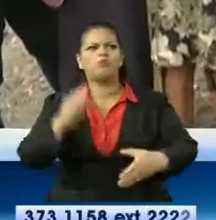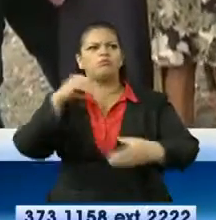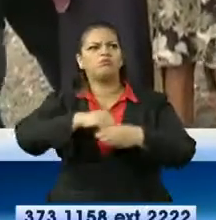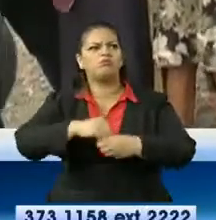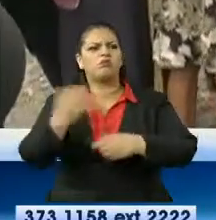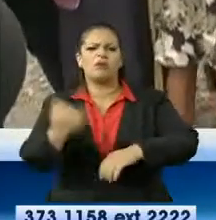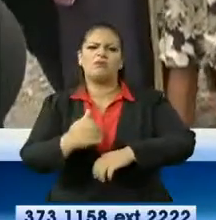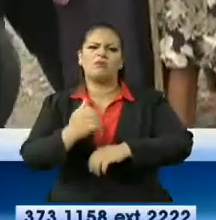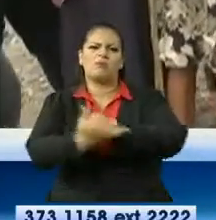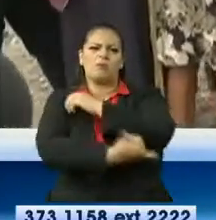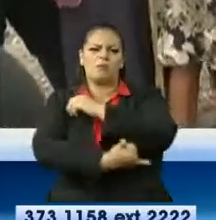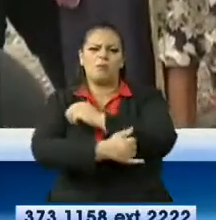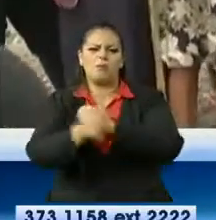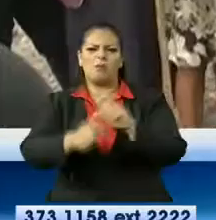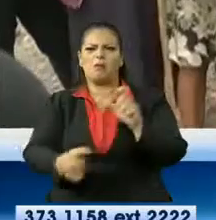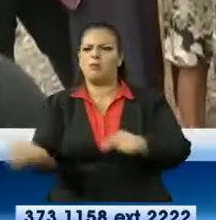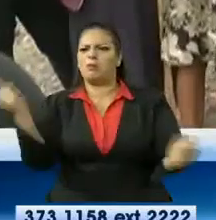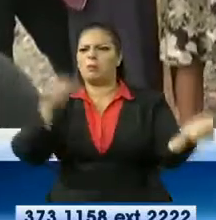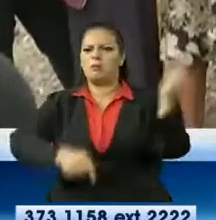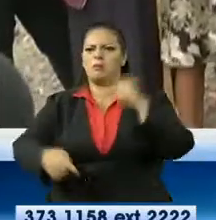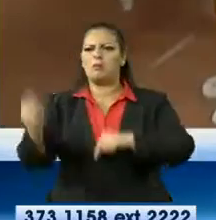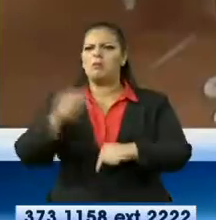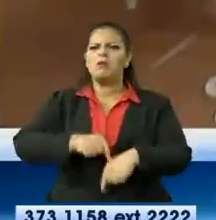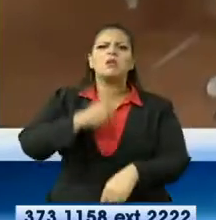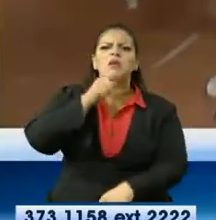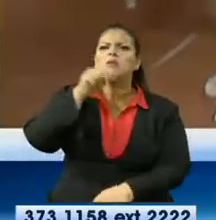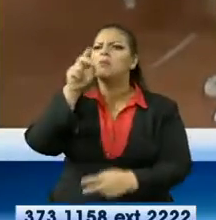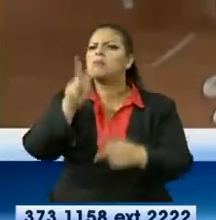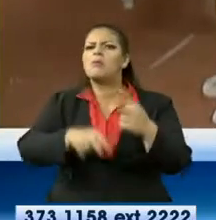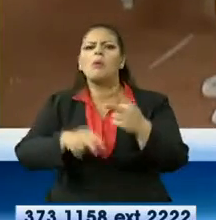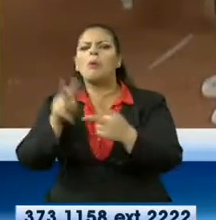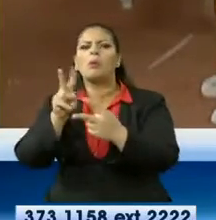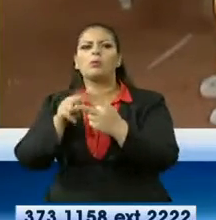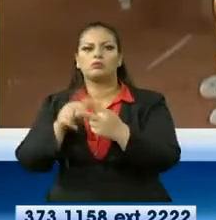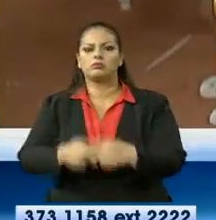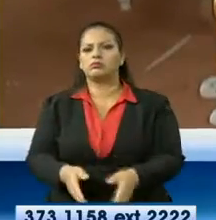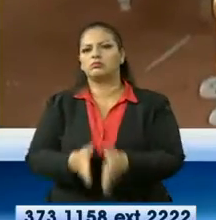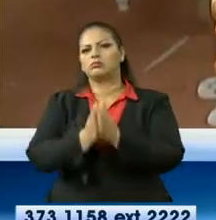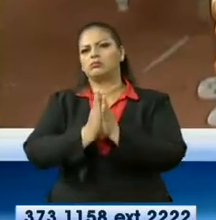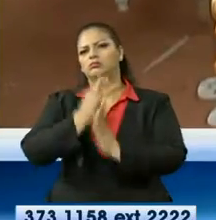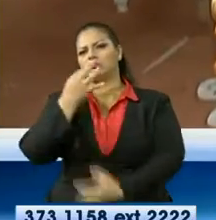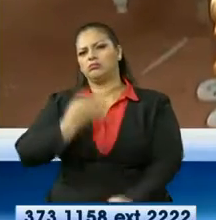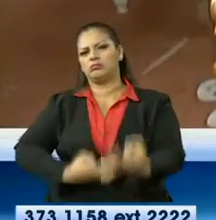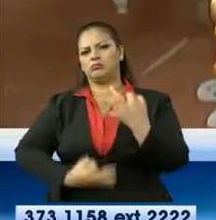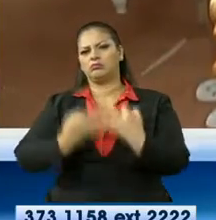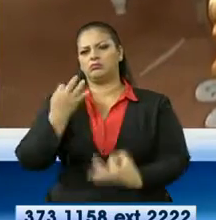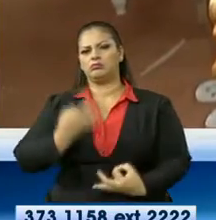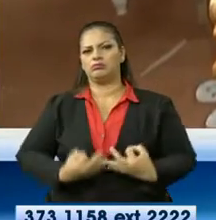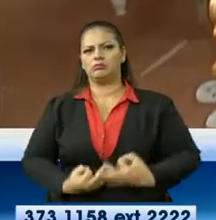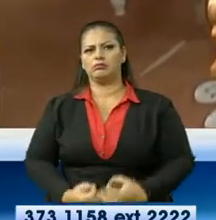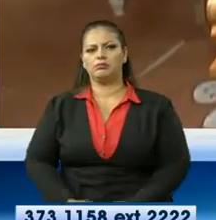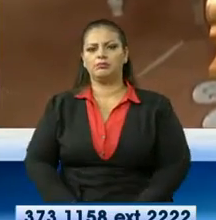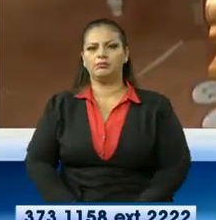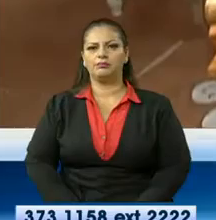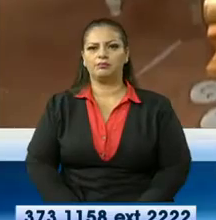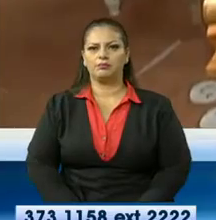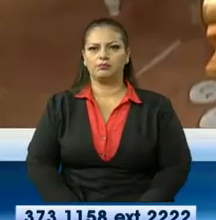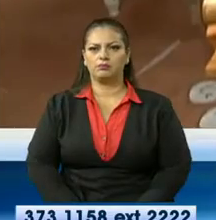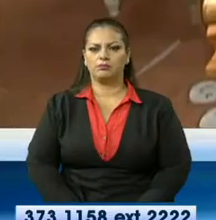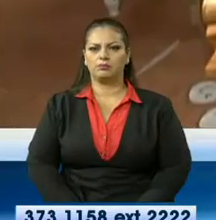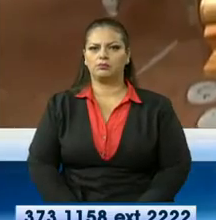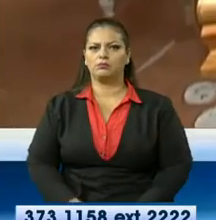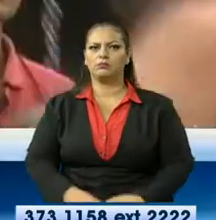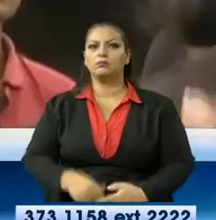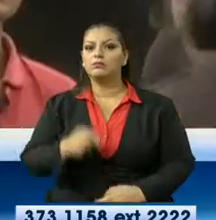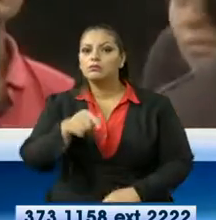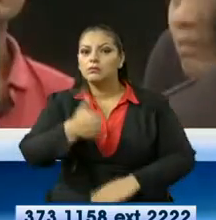sus antecedentes. Piden justicia, que estas muertes no queden en la impunidad, y para ello estarán vigilantes del